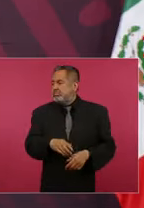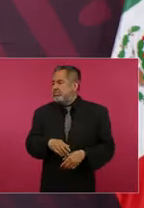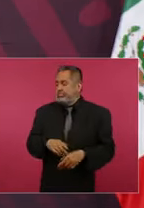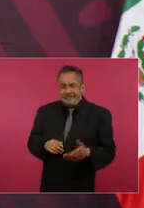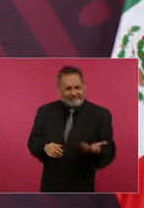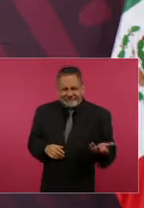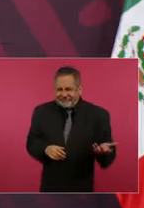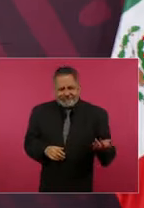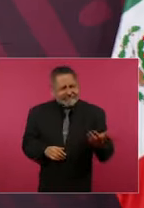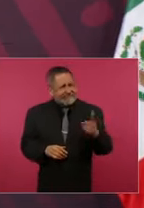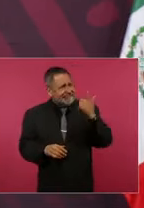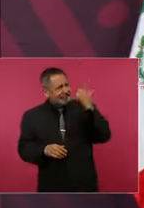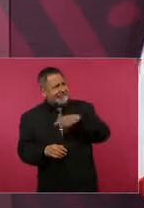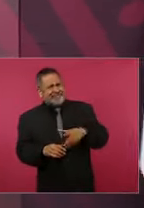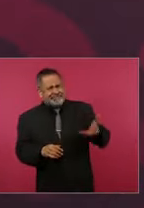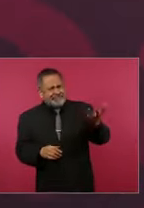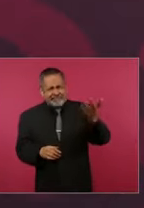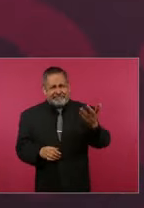Estamos hablando